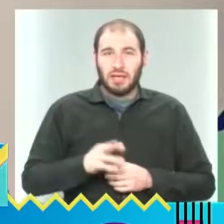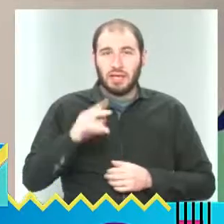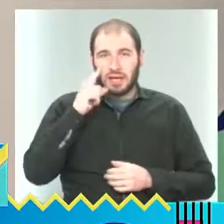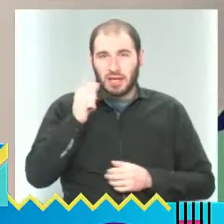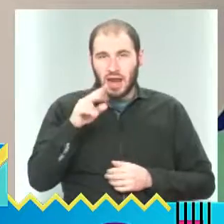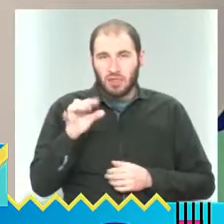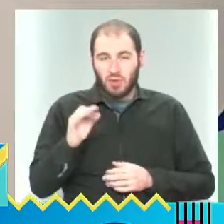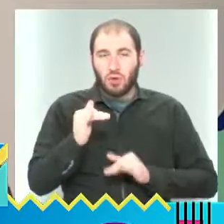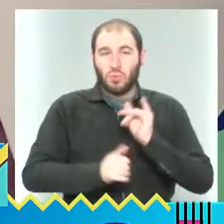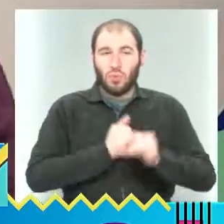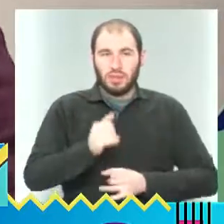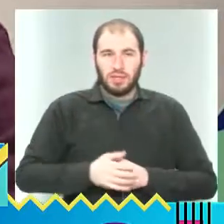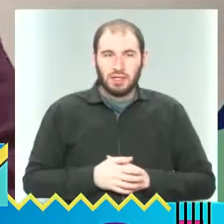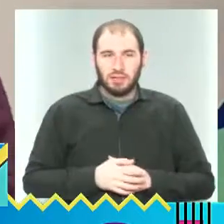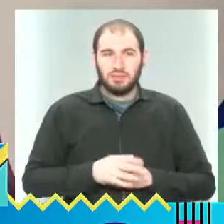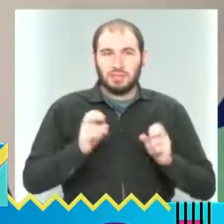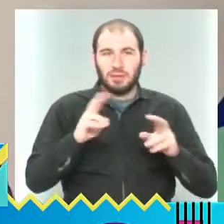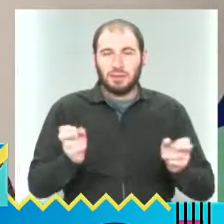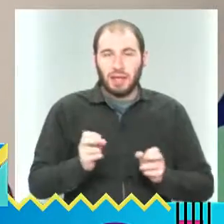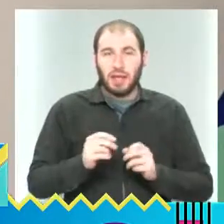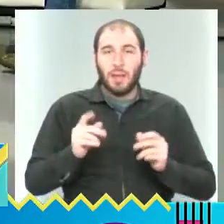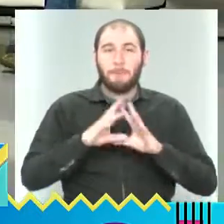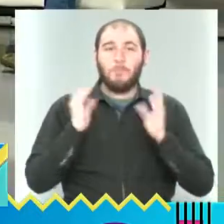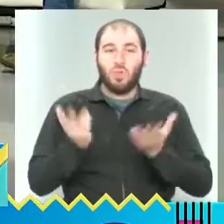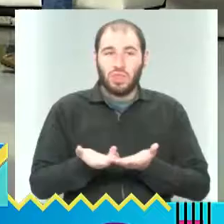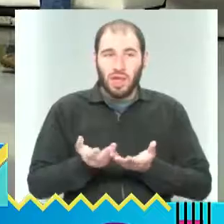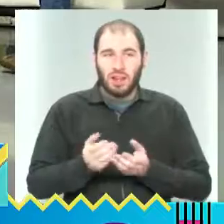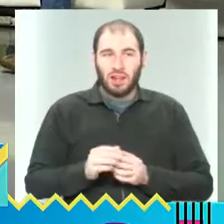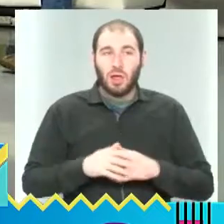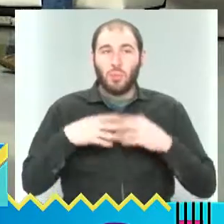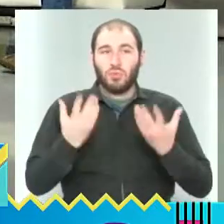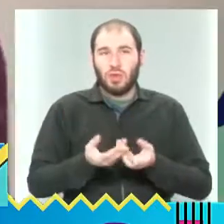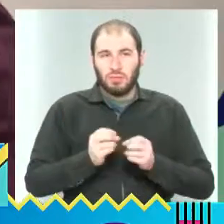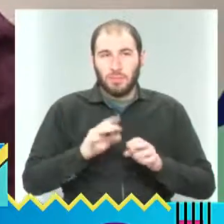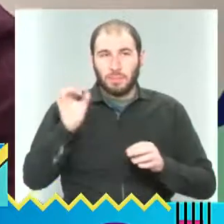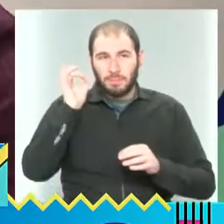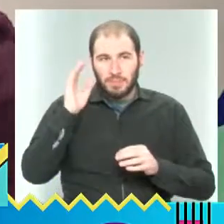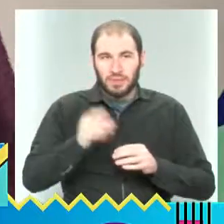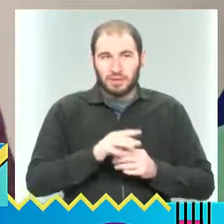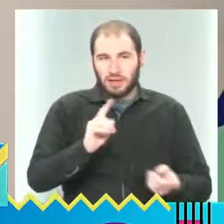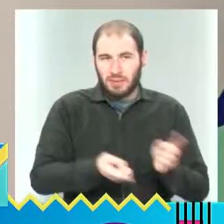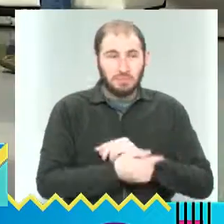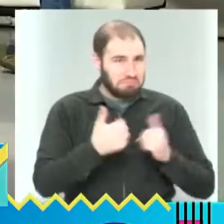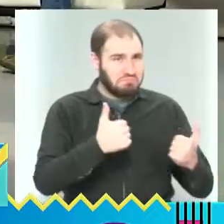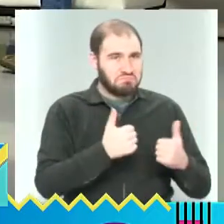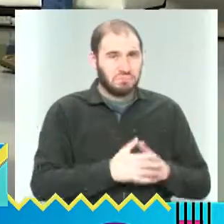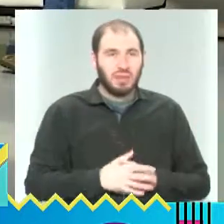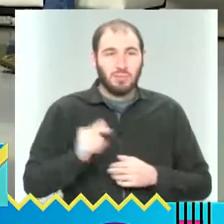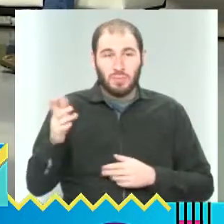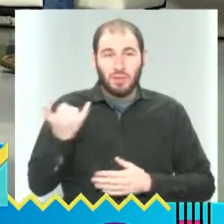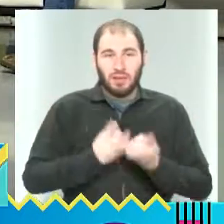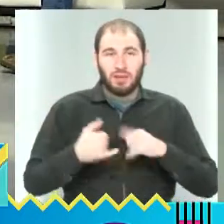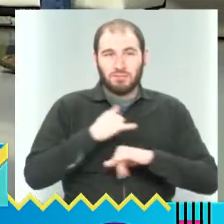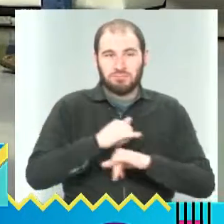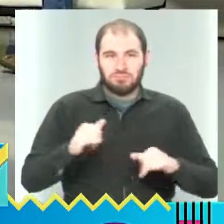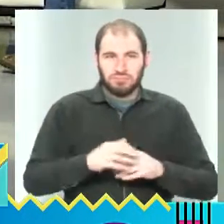hablaba del tema de las conexiones a nivel global, la globalización de la situación, discúlpame que te cambié la No, bocha, está perfecto. pero vos querías que fuera más